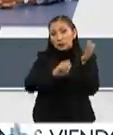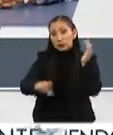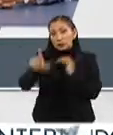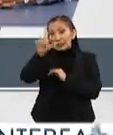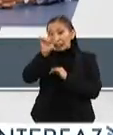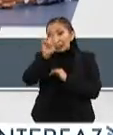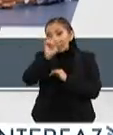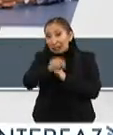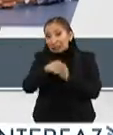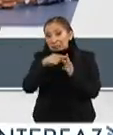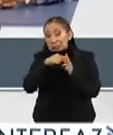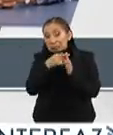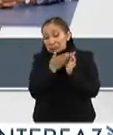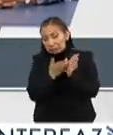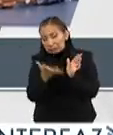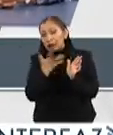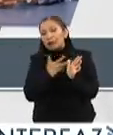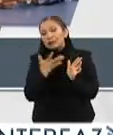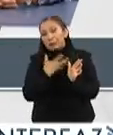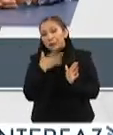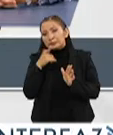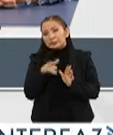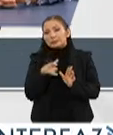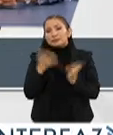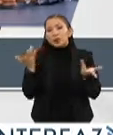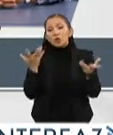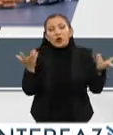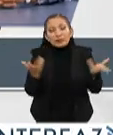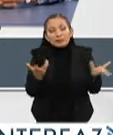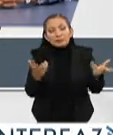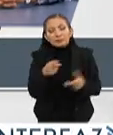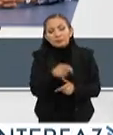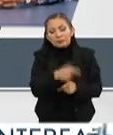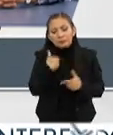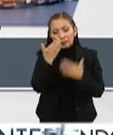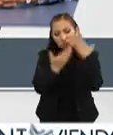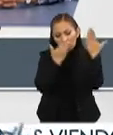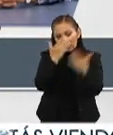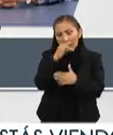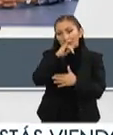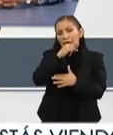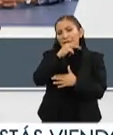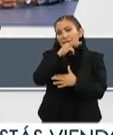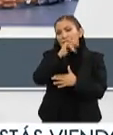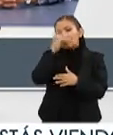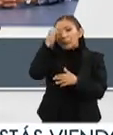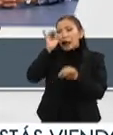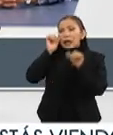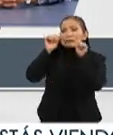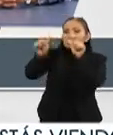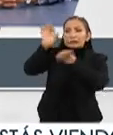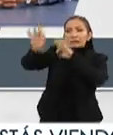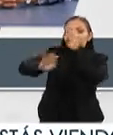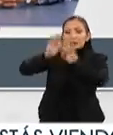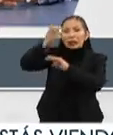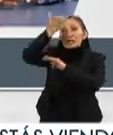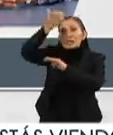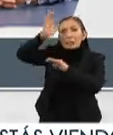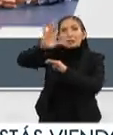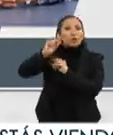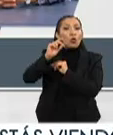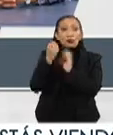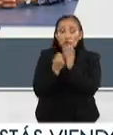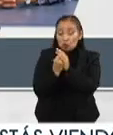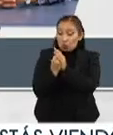70 cuenta con, ha generado ingenieros ambientales. No es una